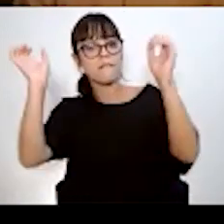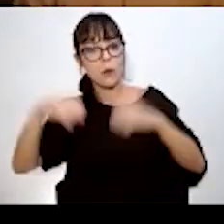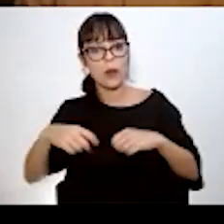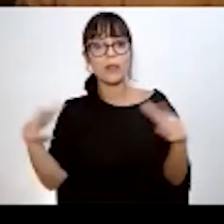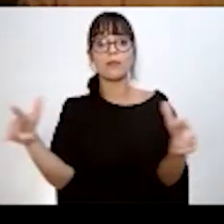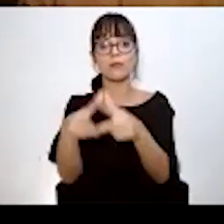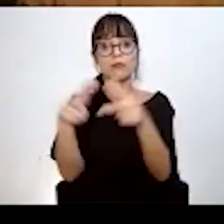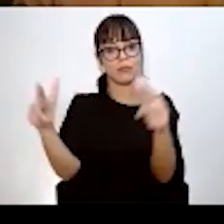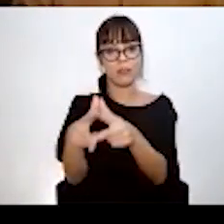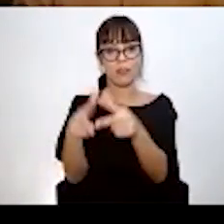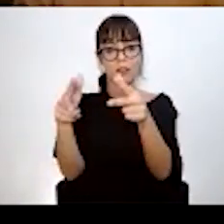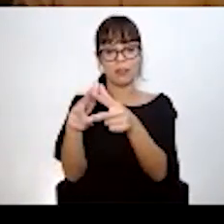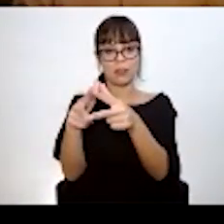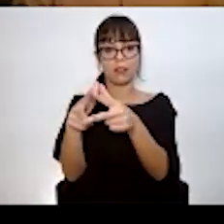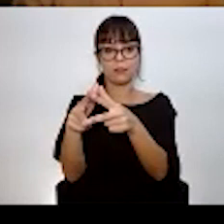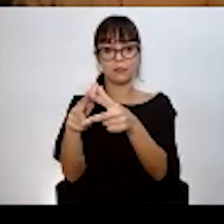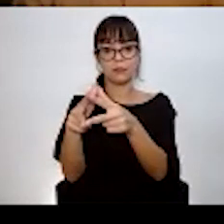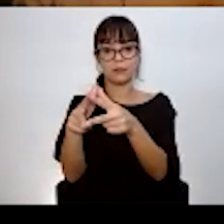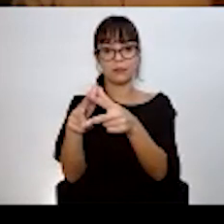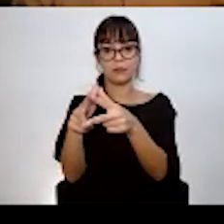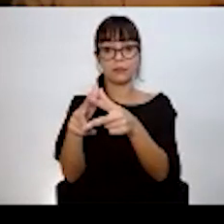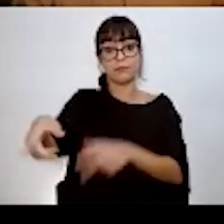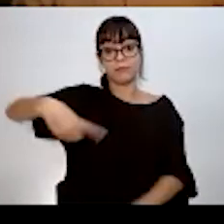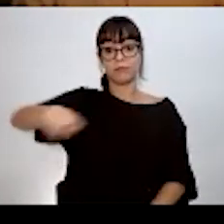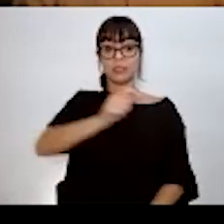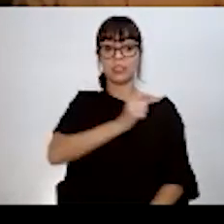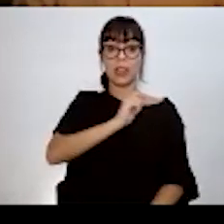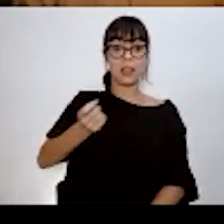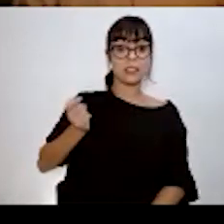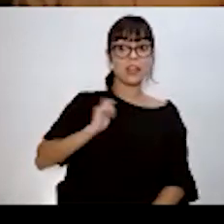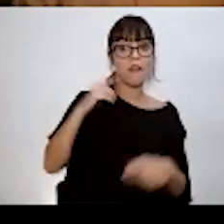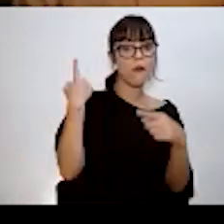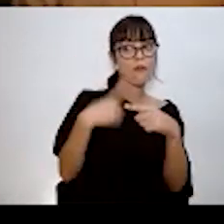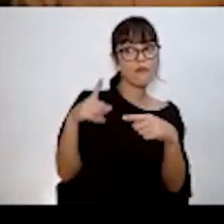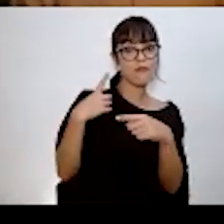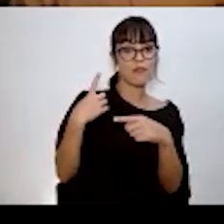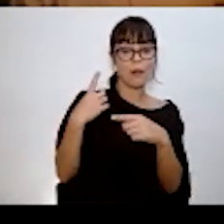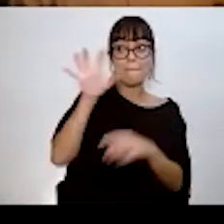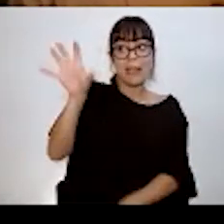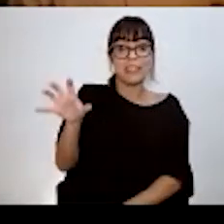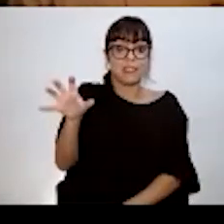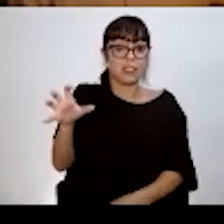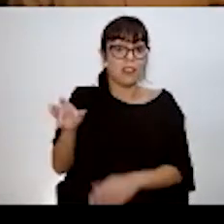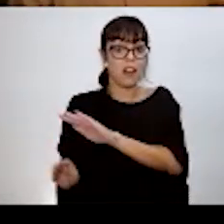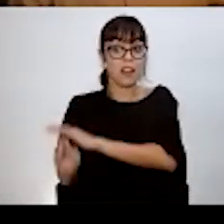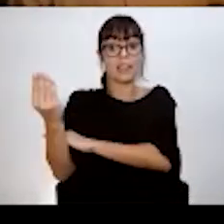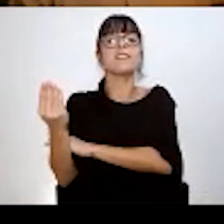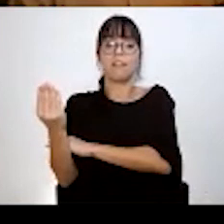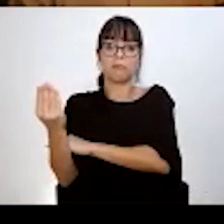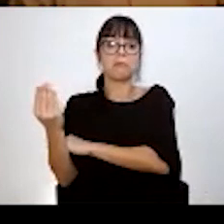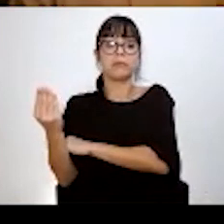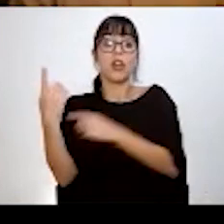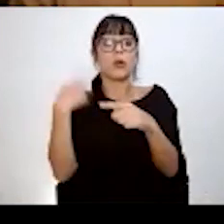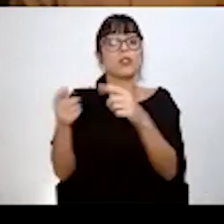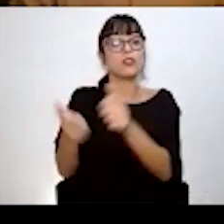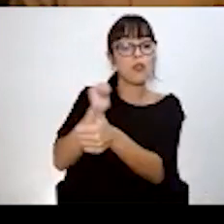en las poblaciones de origen de estos esclavos. Se producen reutilizaciones, incluso se habla de un proceso de superación